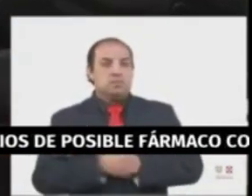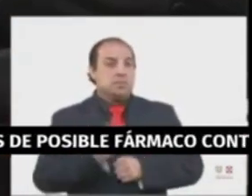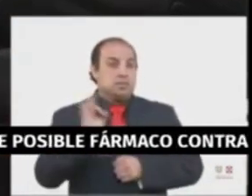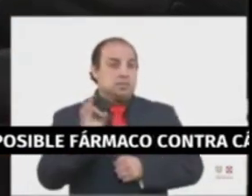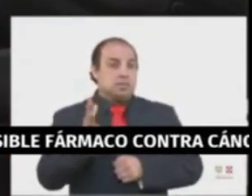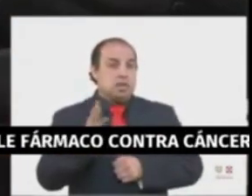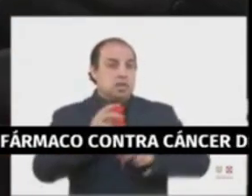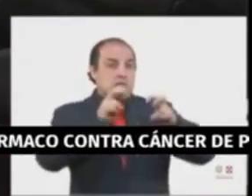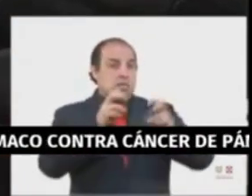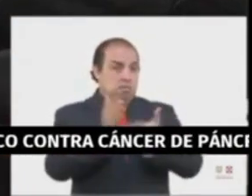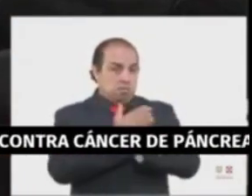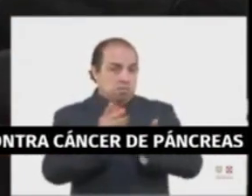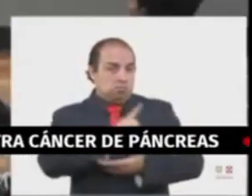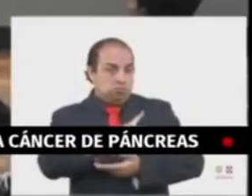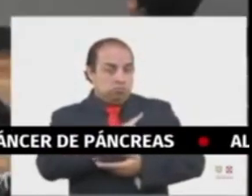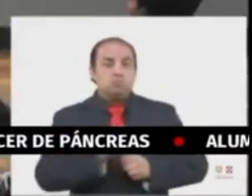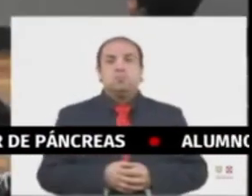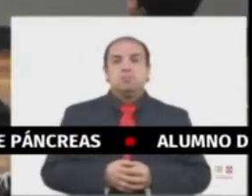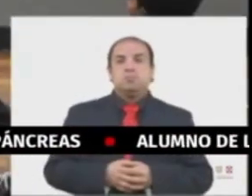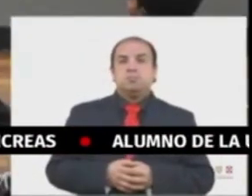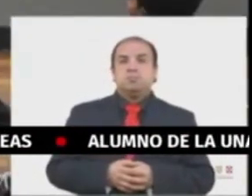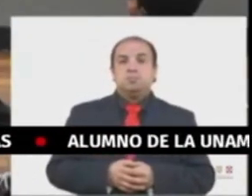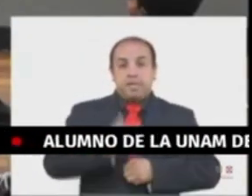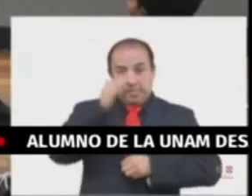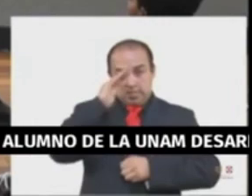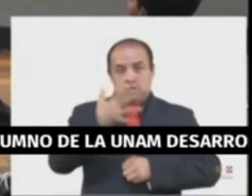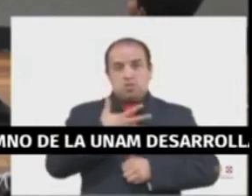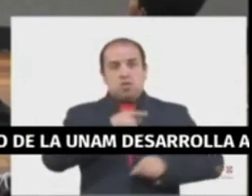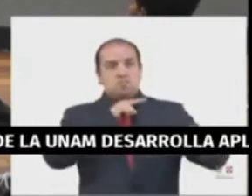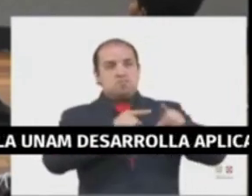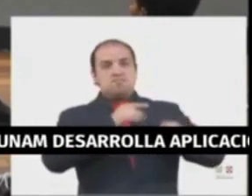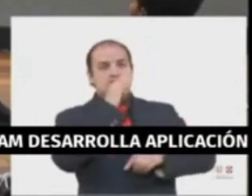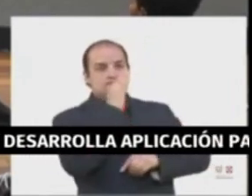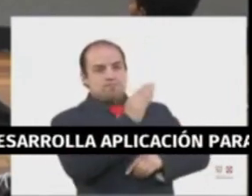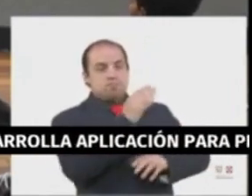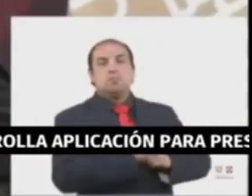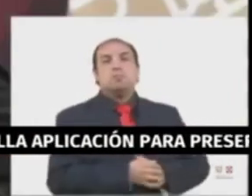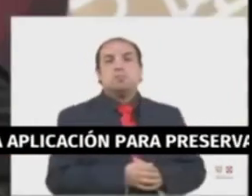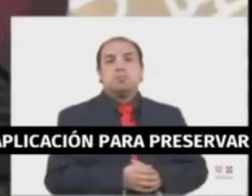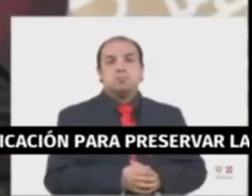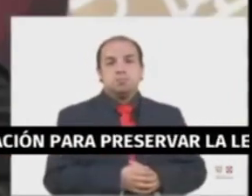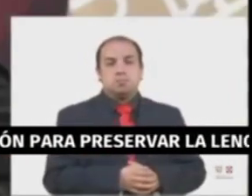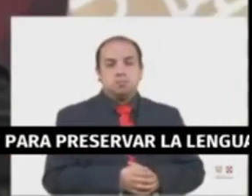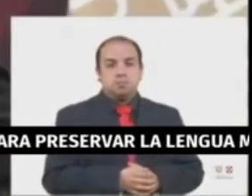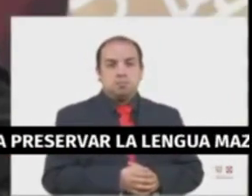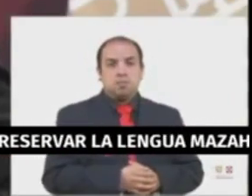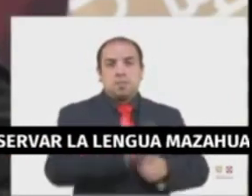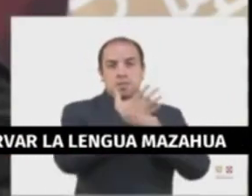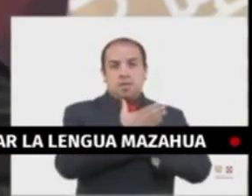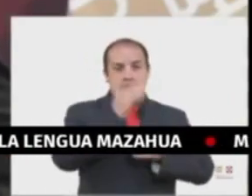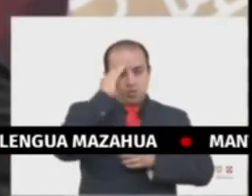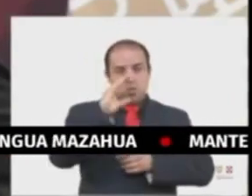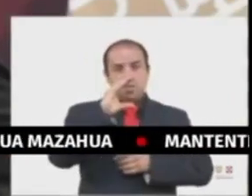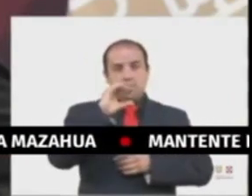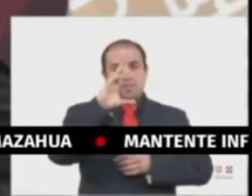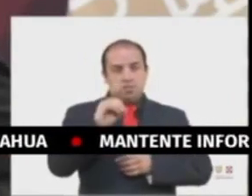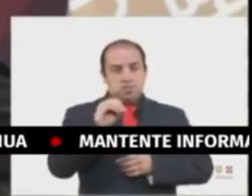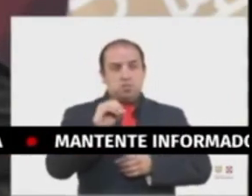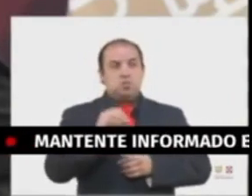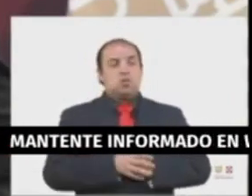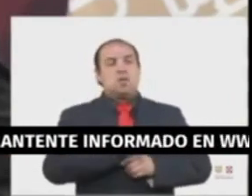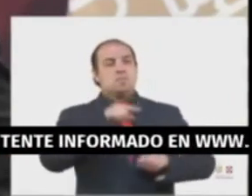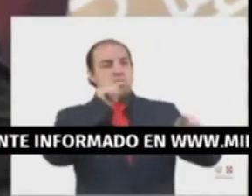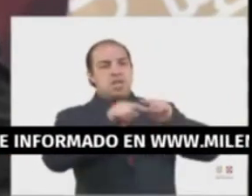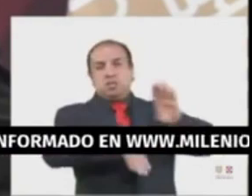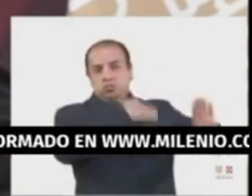aislado? Pues más que un hecho aislado, lo que sabemos es que fue un ataque directo, como el mismo El señor Gómez Leiva lo dijo, fue un ataque directo, fue un ataque en su